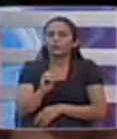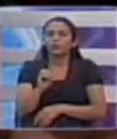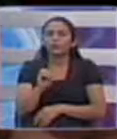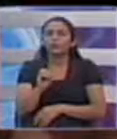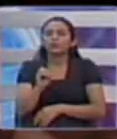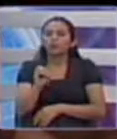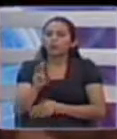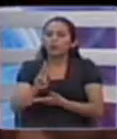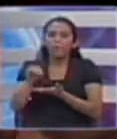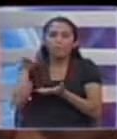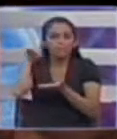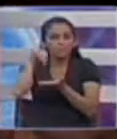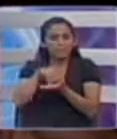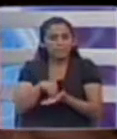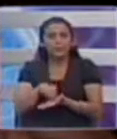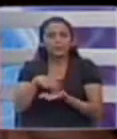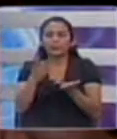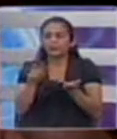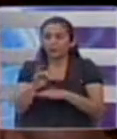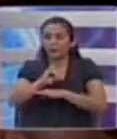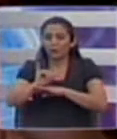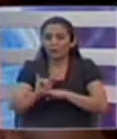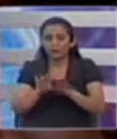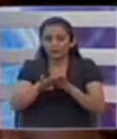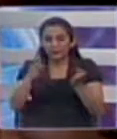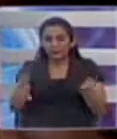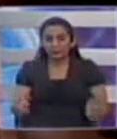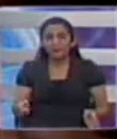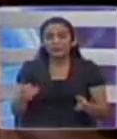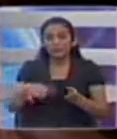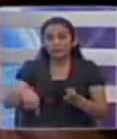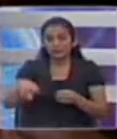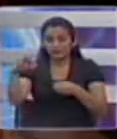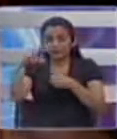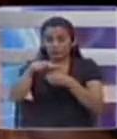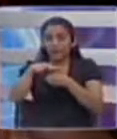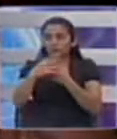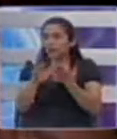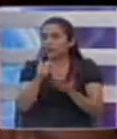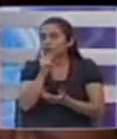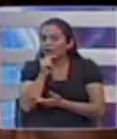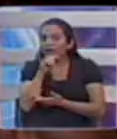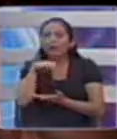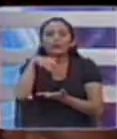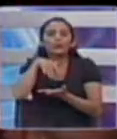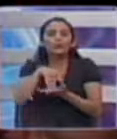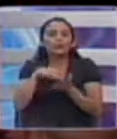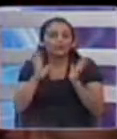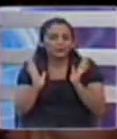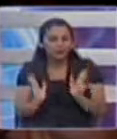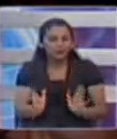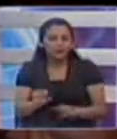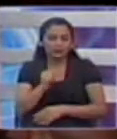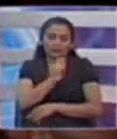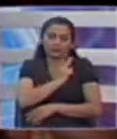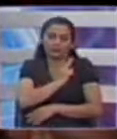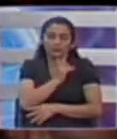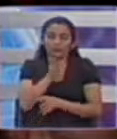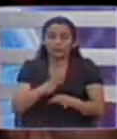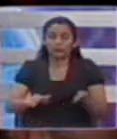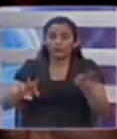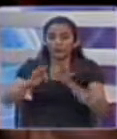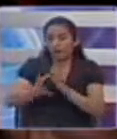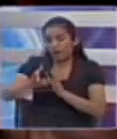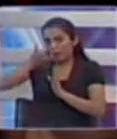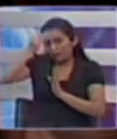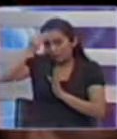de las juntas receptoras del voto son estudiantes. Nos interesa que estos estudiantes conozcan, se capaciten y nos interesa también que